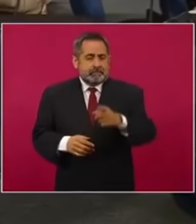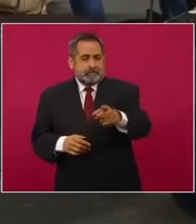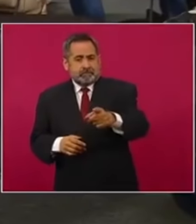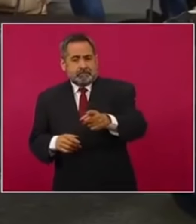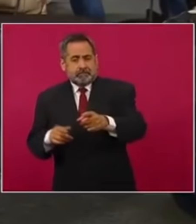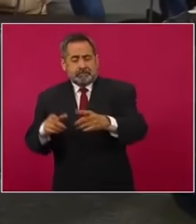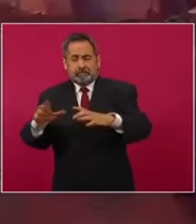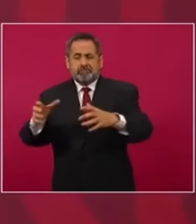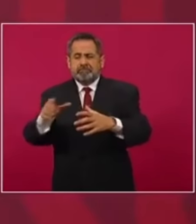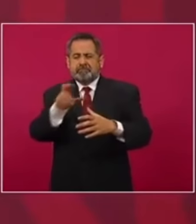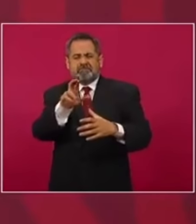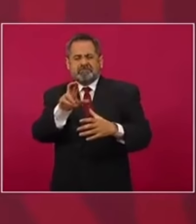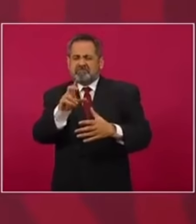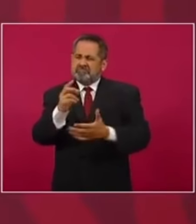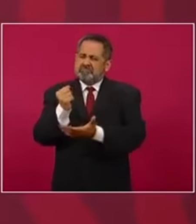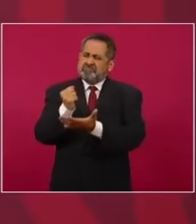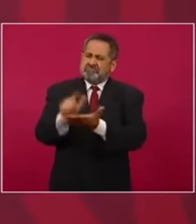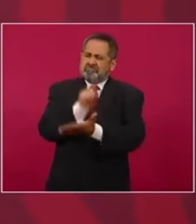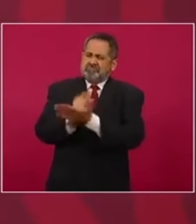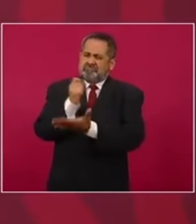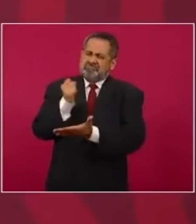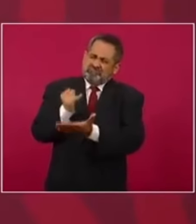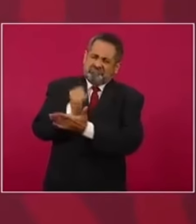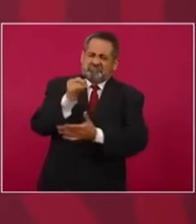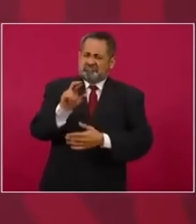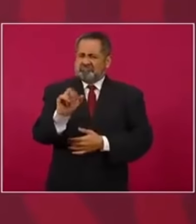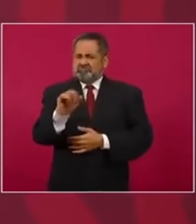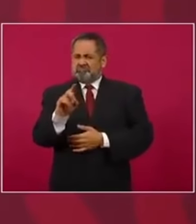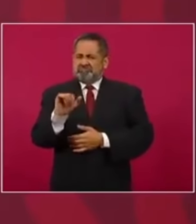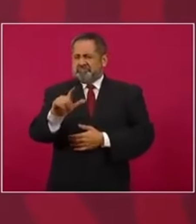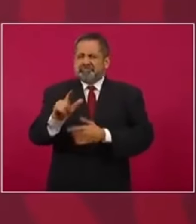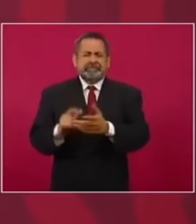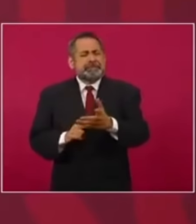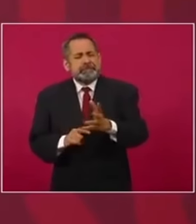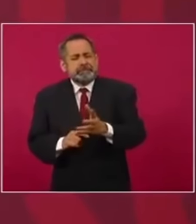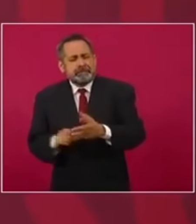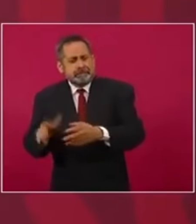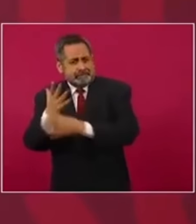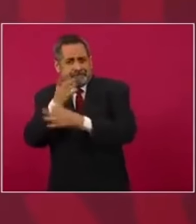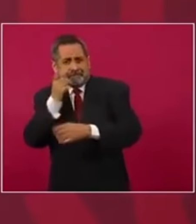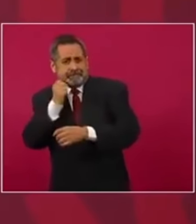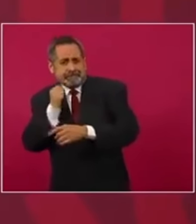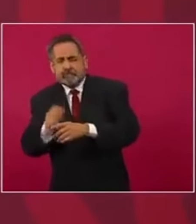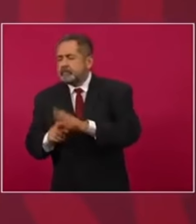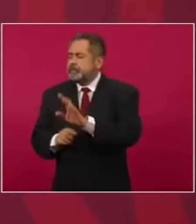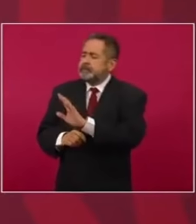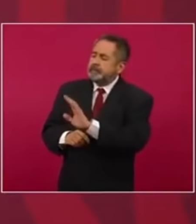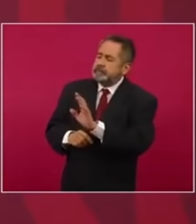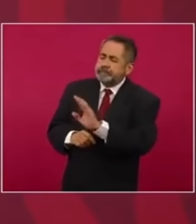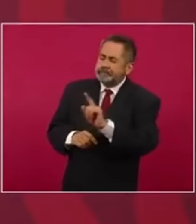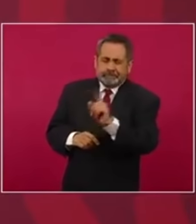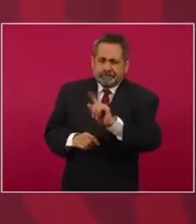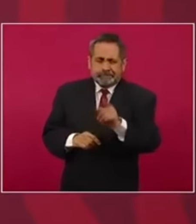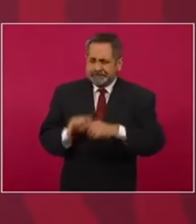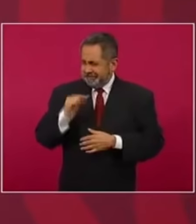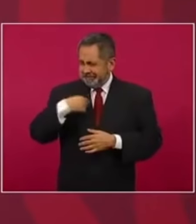gobierno, como dice el senador? No, no, no, pero además acabo de decir un discurso